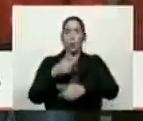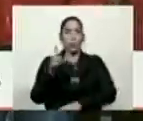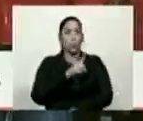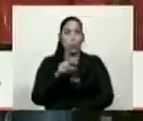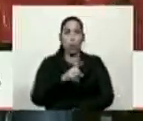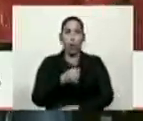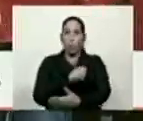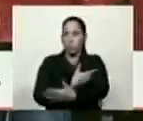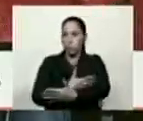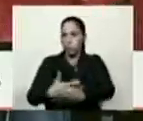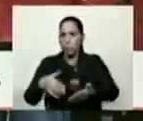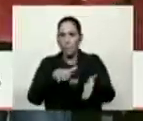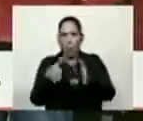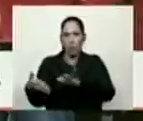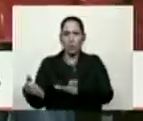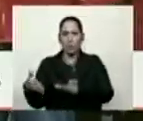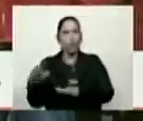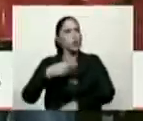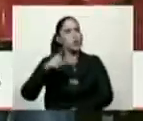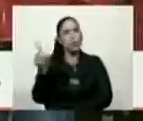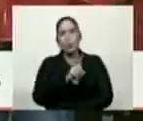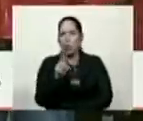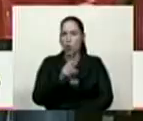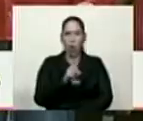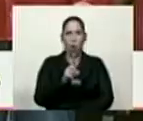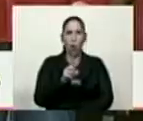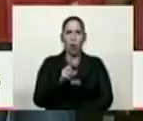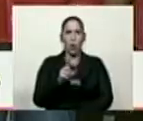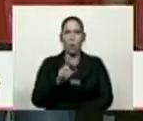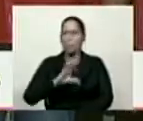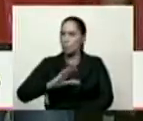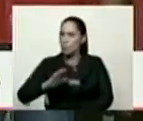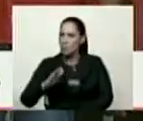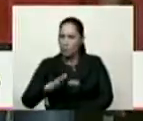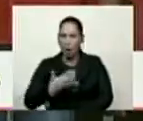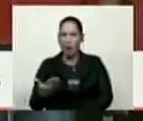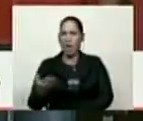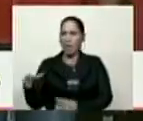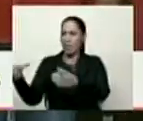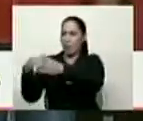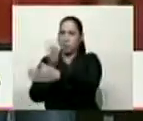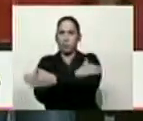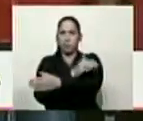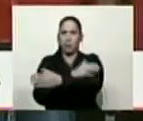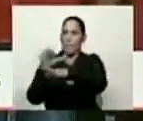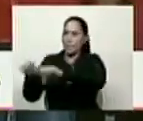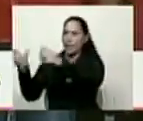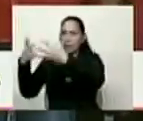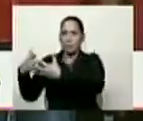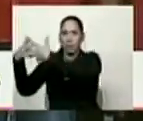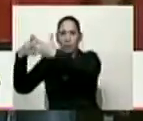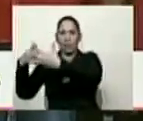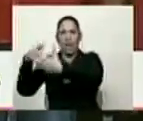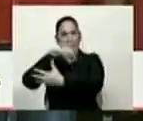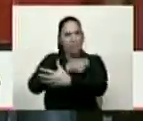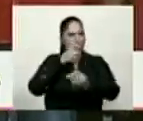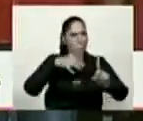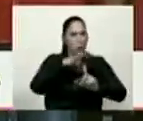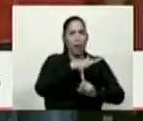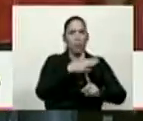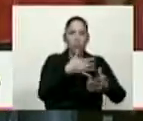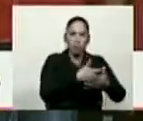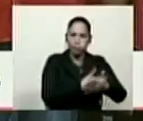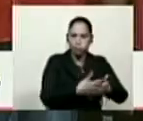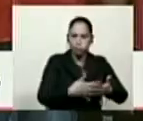sola gota de sangre. No merece la burguesía venezolana ni el imperialismo norteamericano que este pueblo derrame una sola gota de sangre